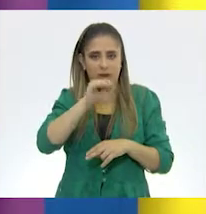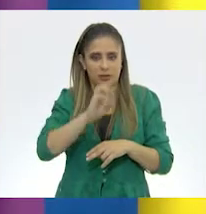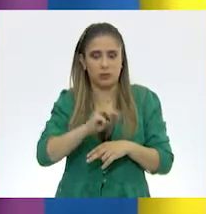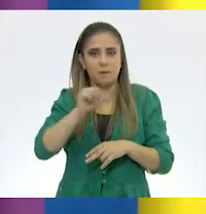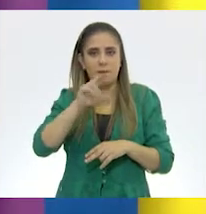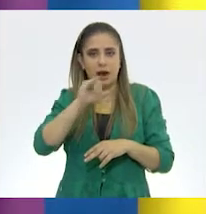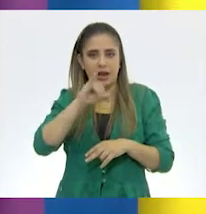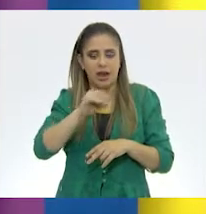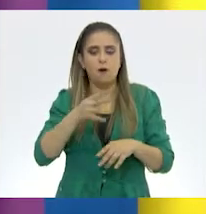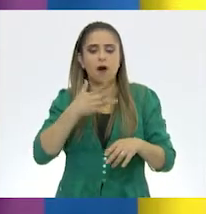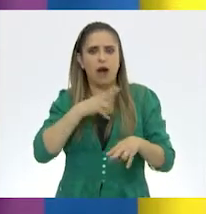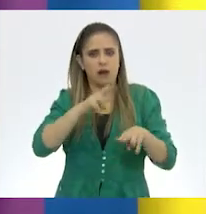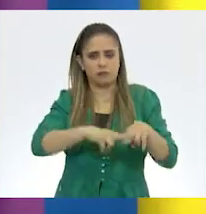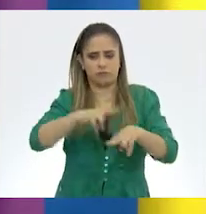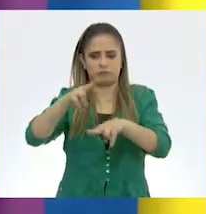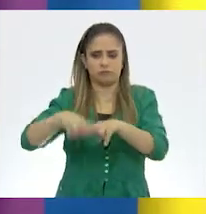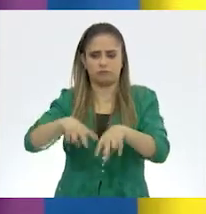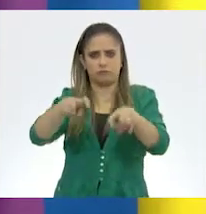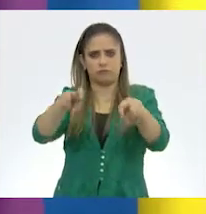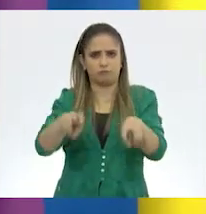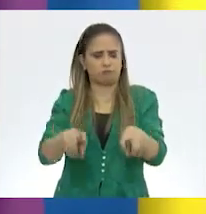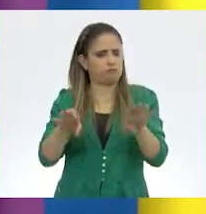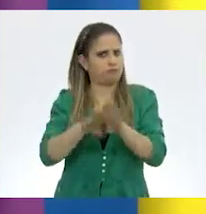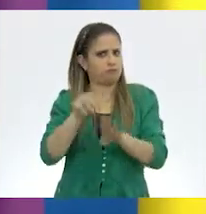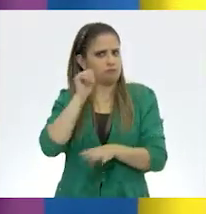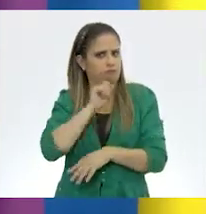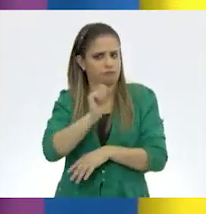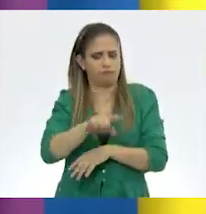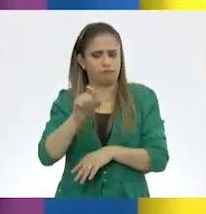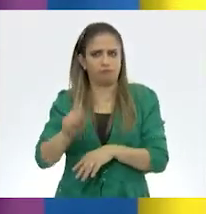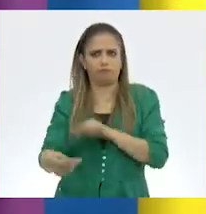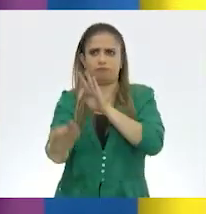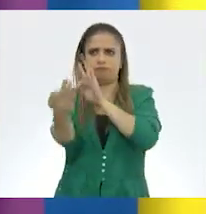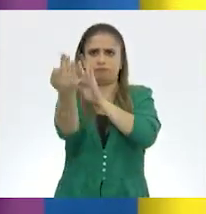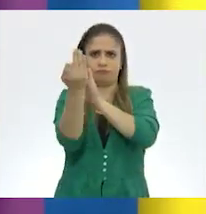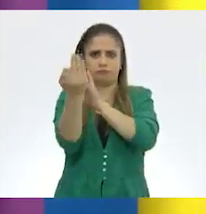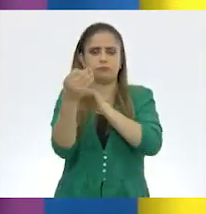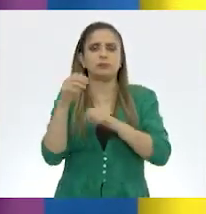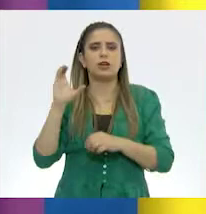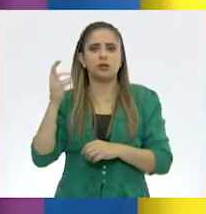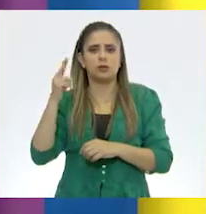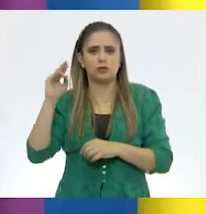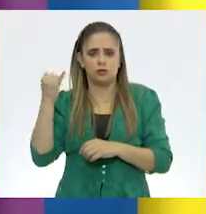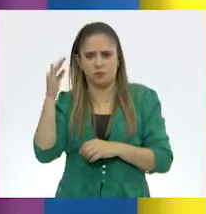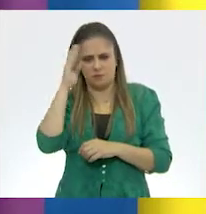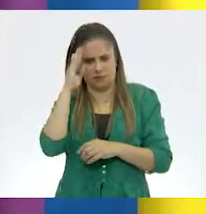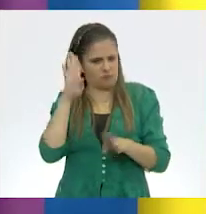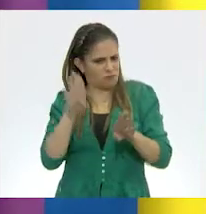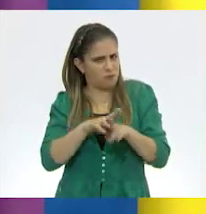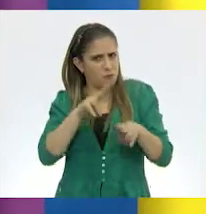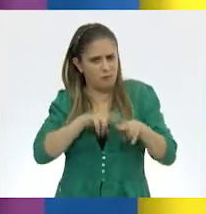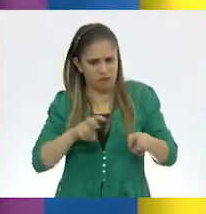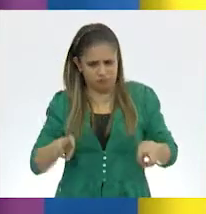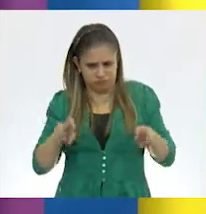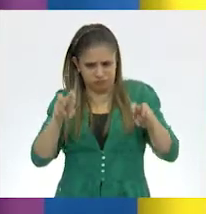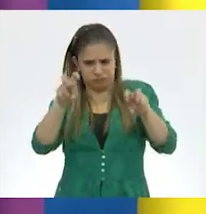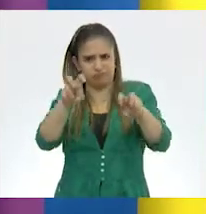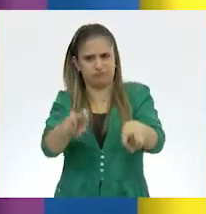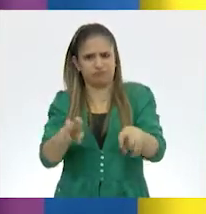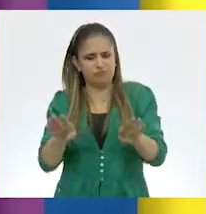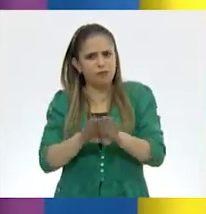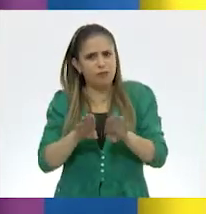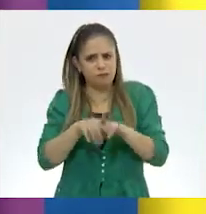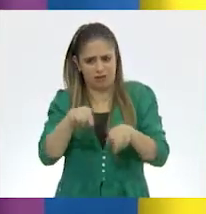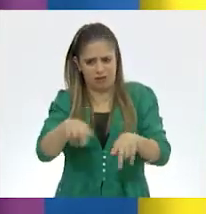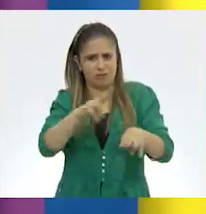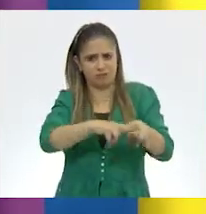su lugar ya colocadas, como siempre, hasta el frente. Don Chuy se preguntó cómo habían llegado hasta ahí, si él las